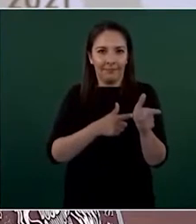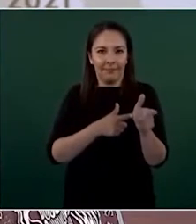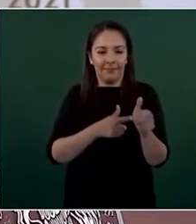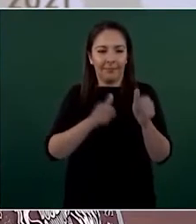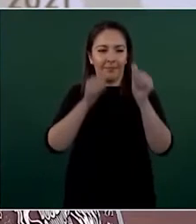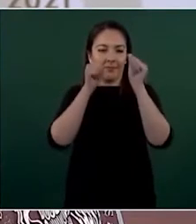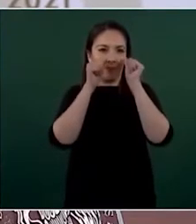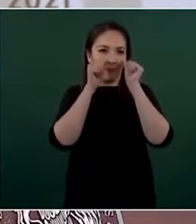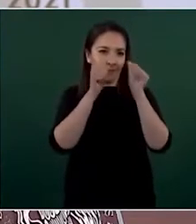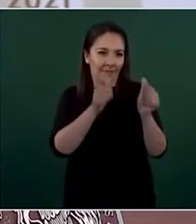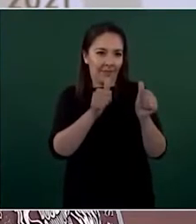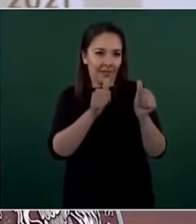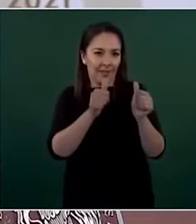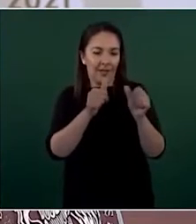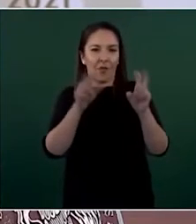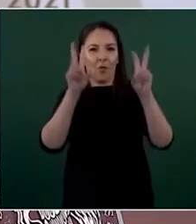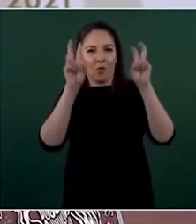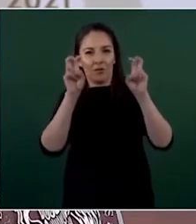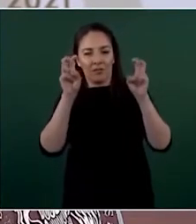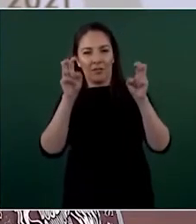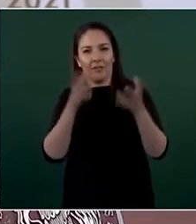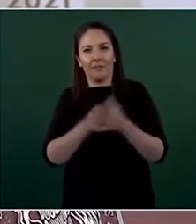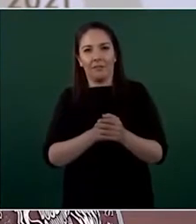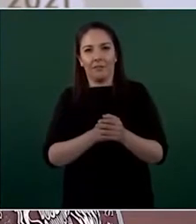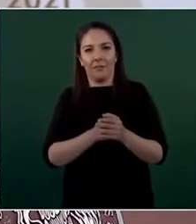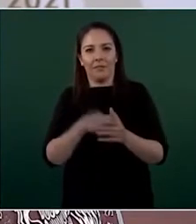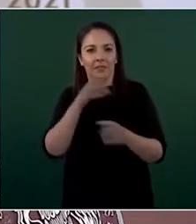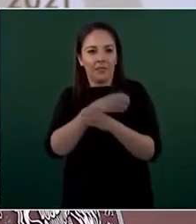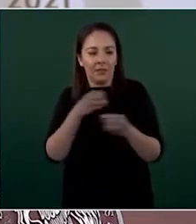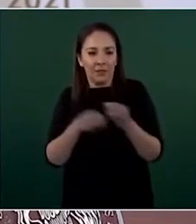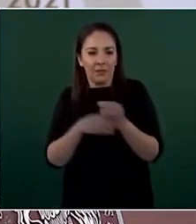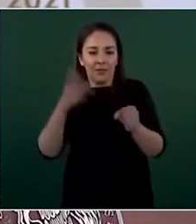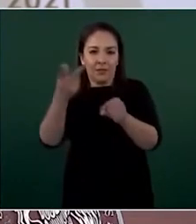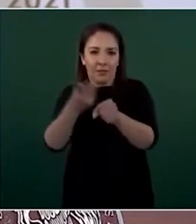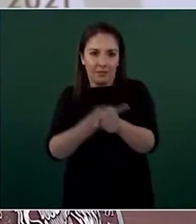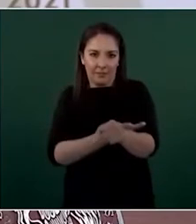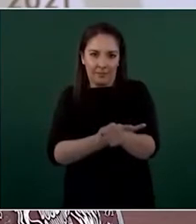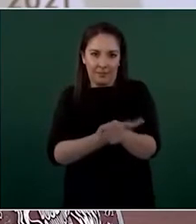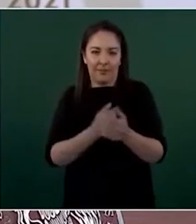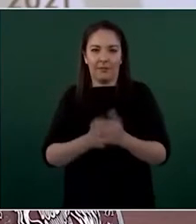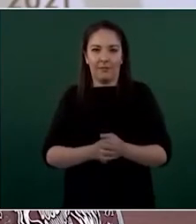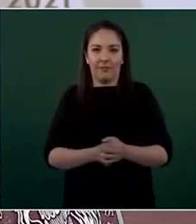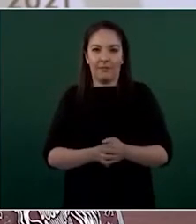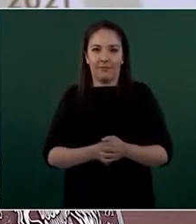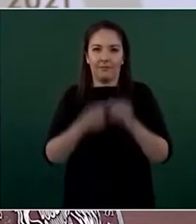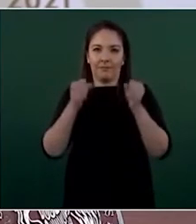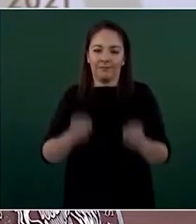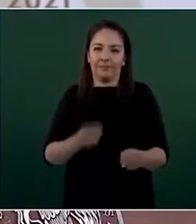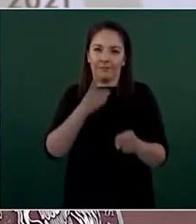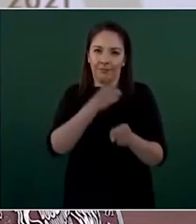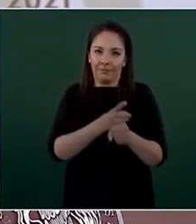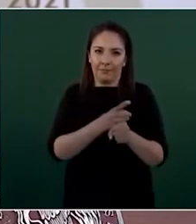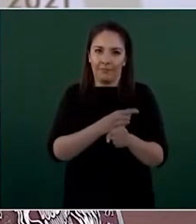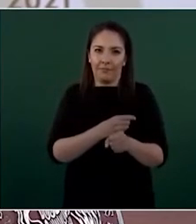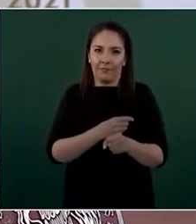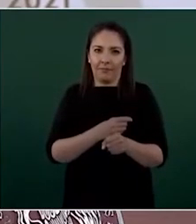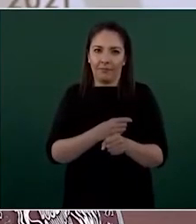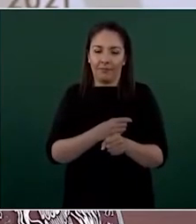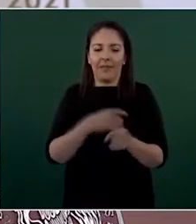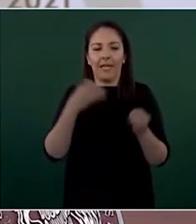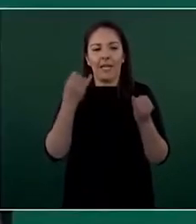atendiendo asuntos. Y pues en la antigua Procuraduría